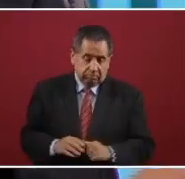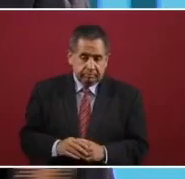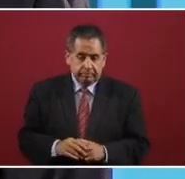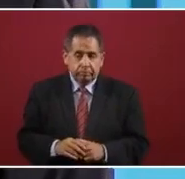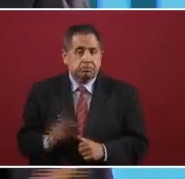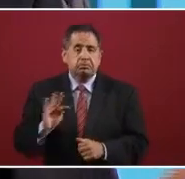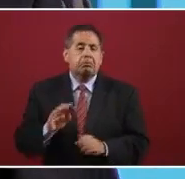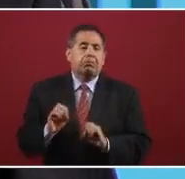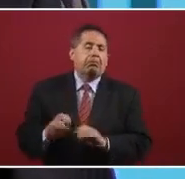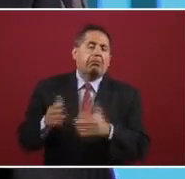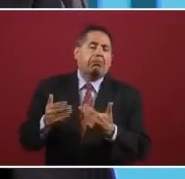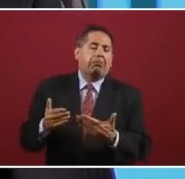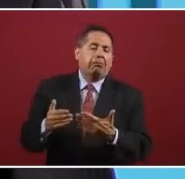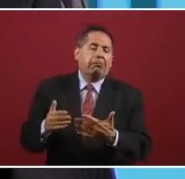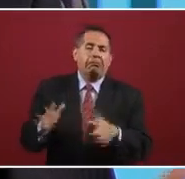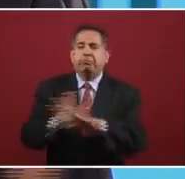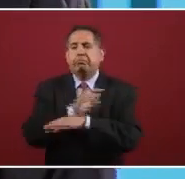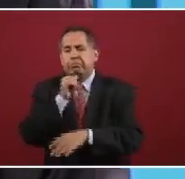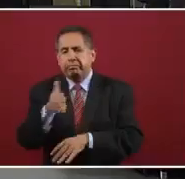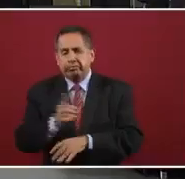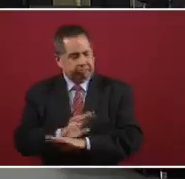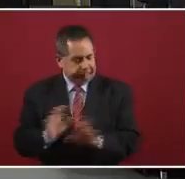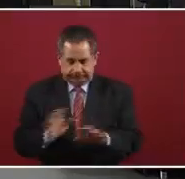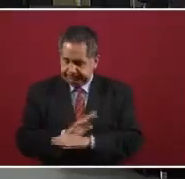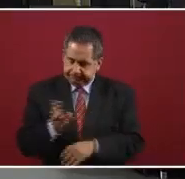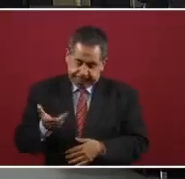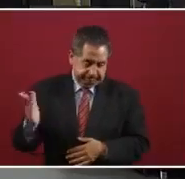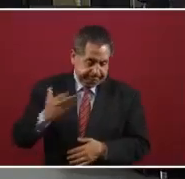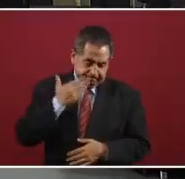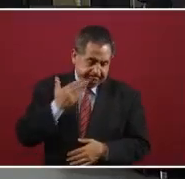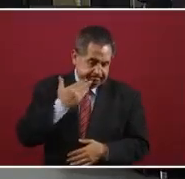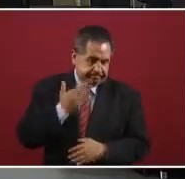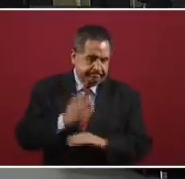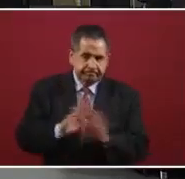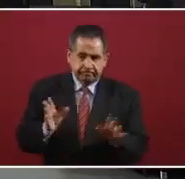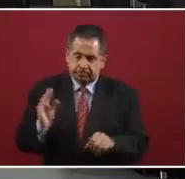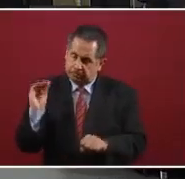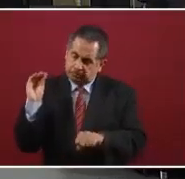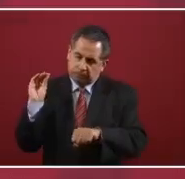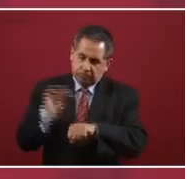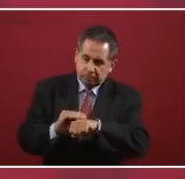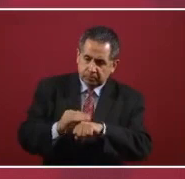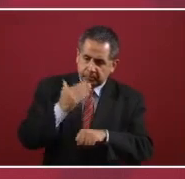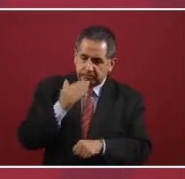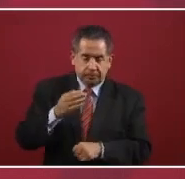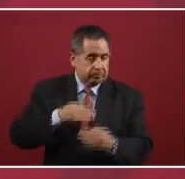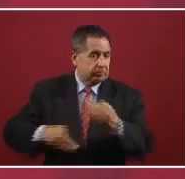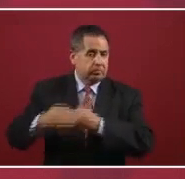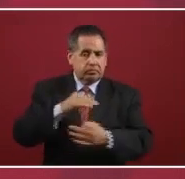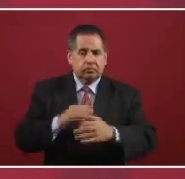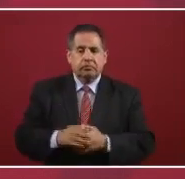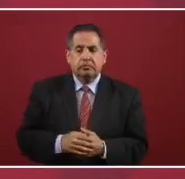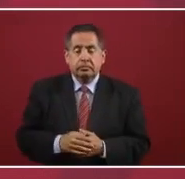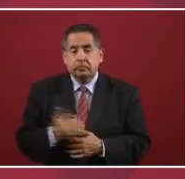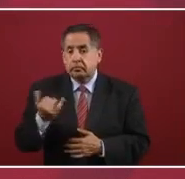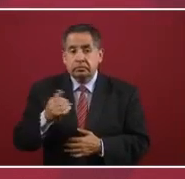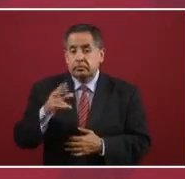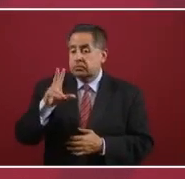no vamos a cambiar las cosas. Nos tenemos todos que portar bien, y no es